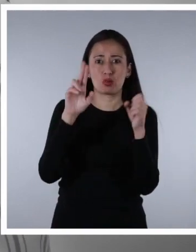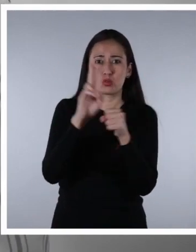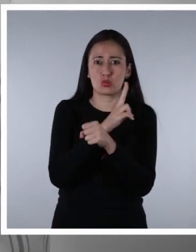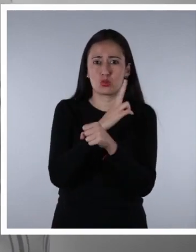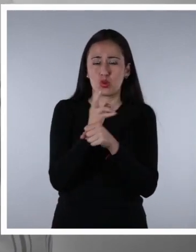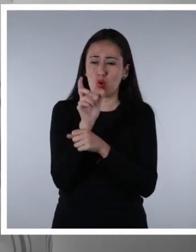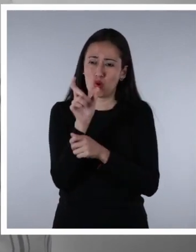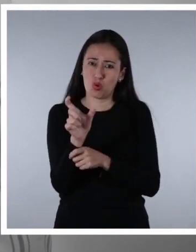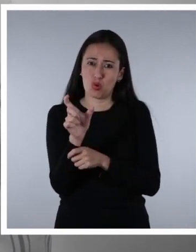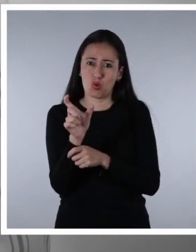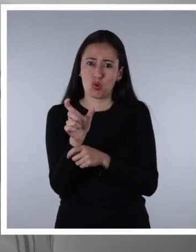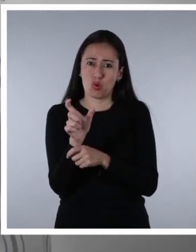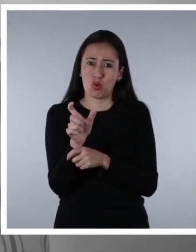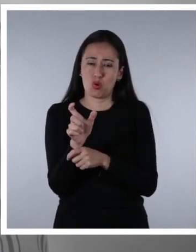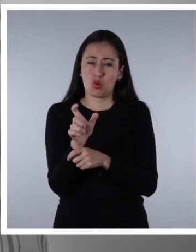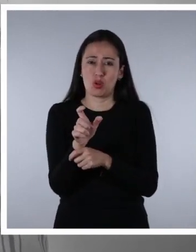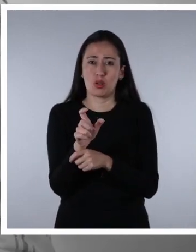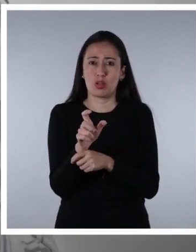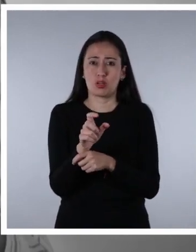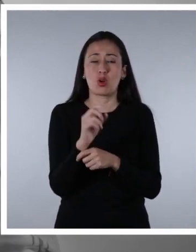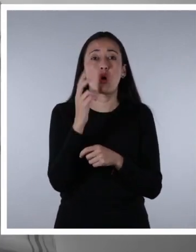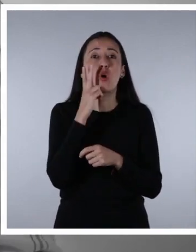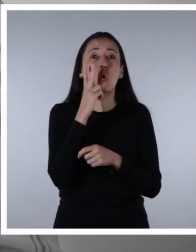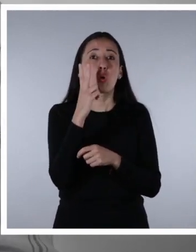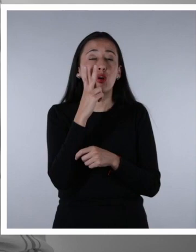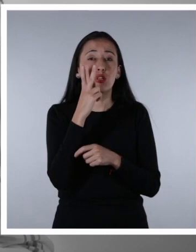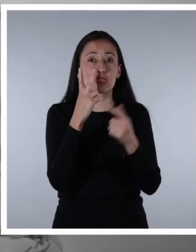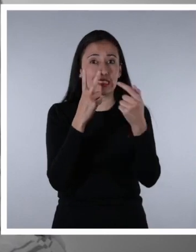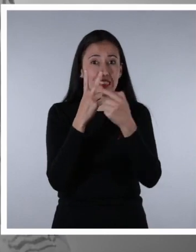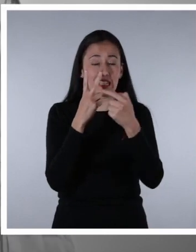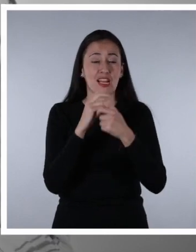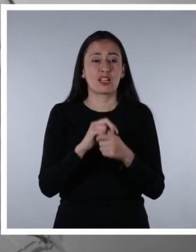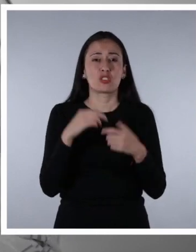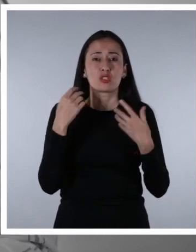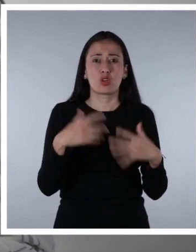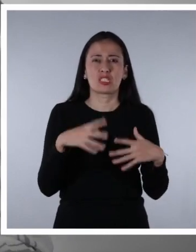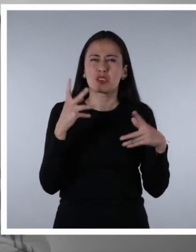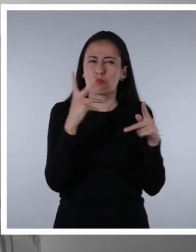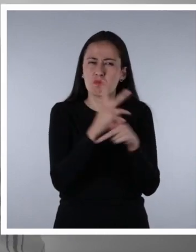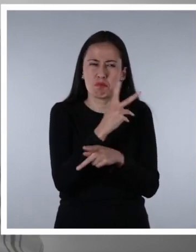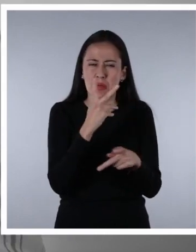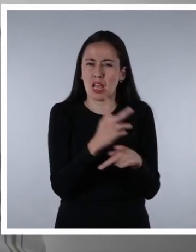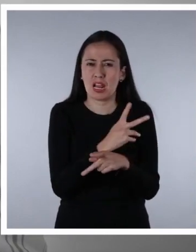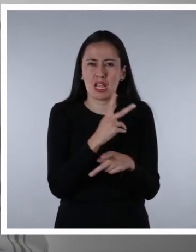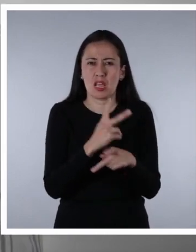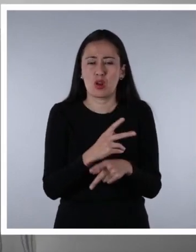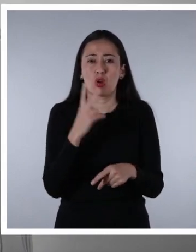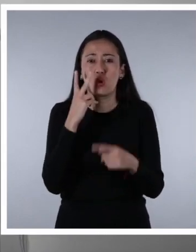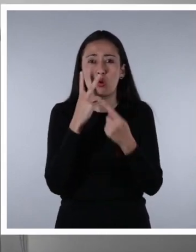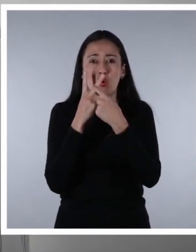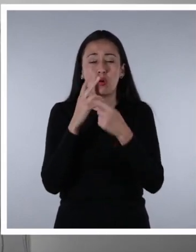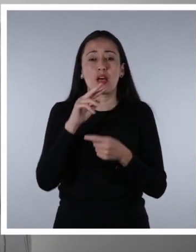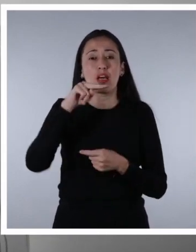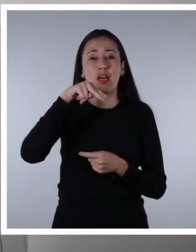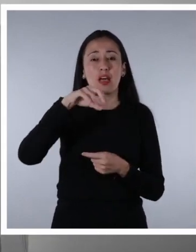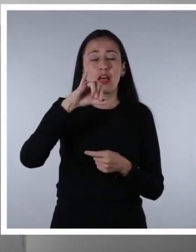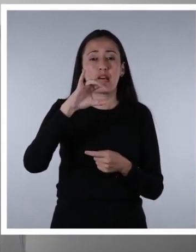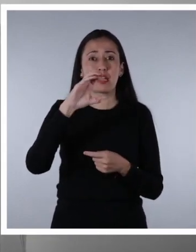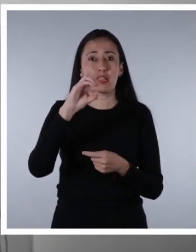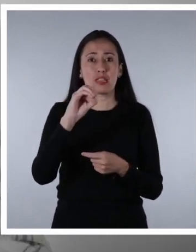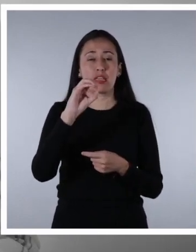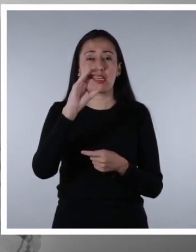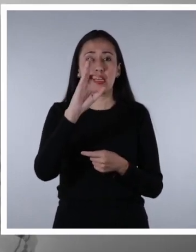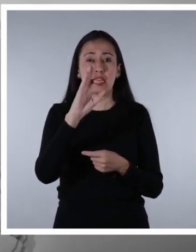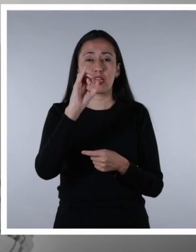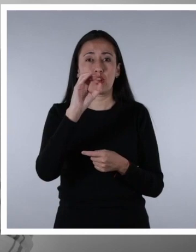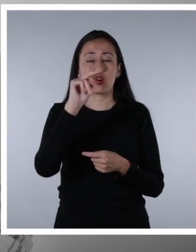cigarrillos, así como los que has visto. Los cigarrillos tienen algunas sustancias peligrosas y una de ellas se llama nicotina.